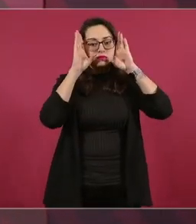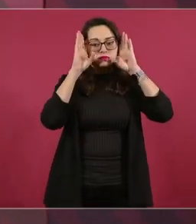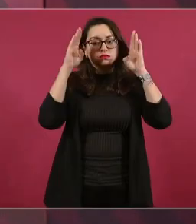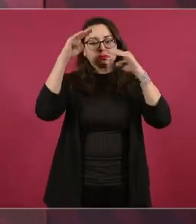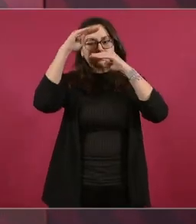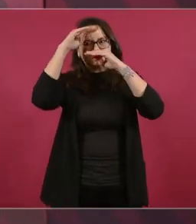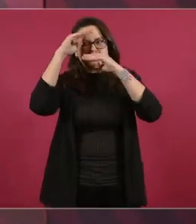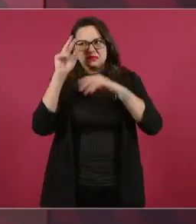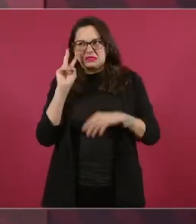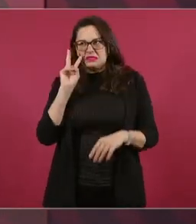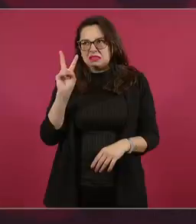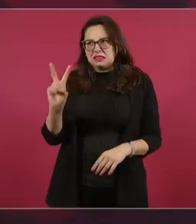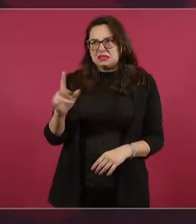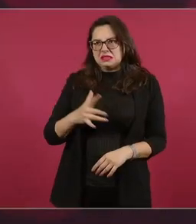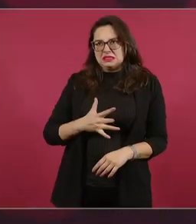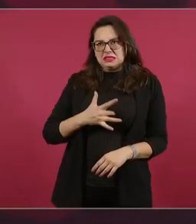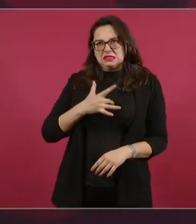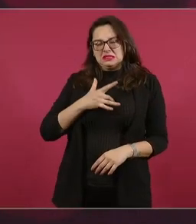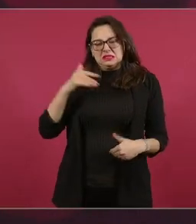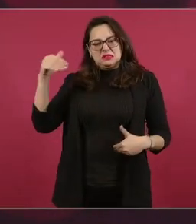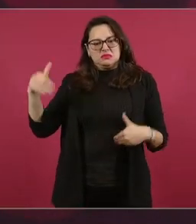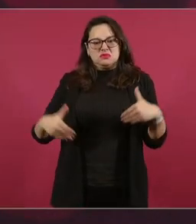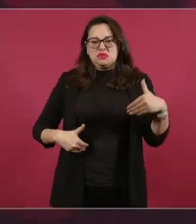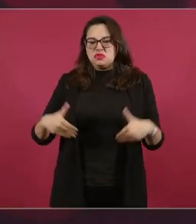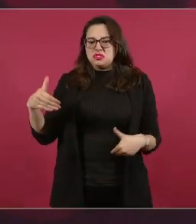los pone de mal humor,